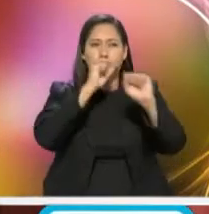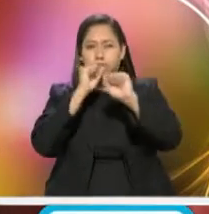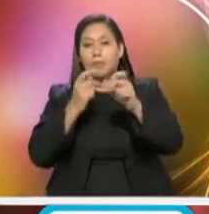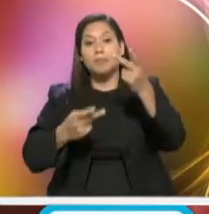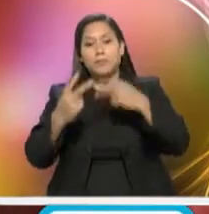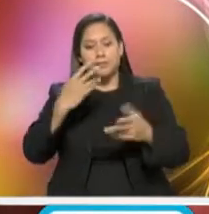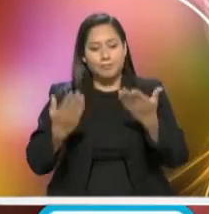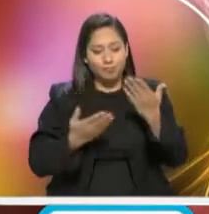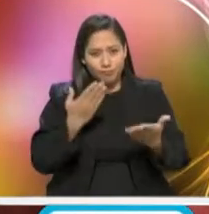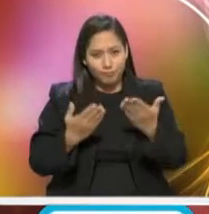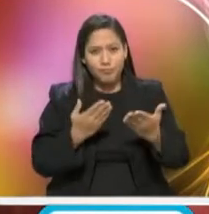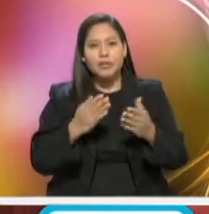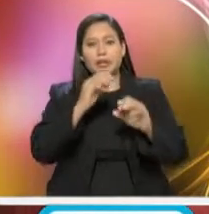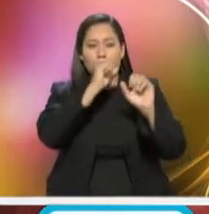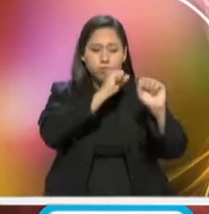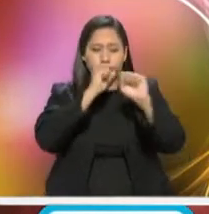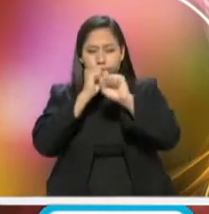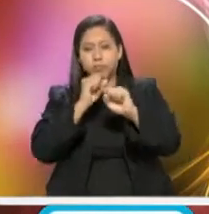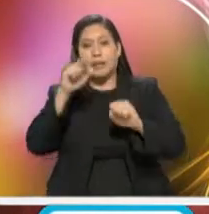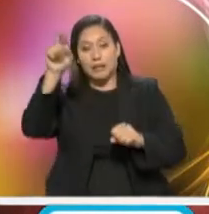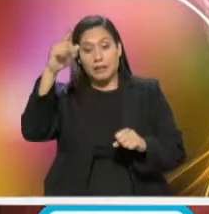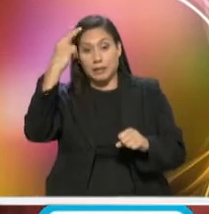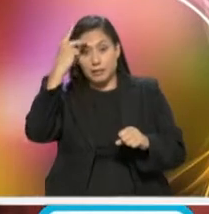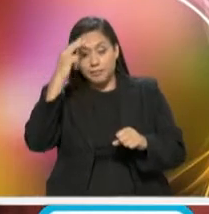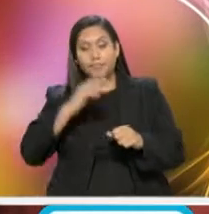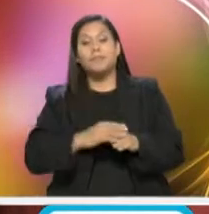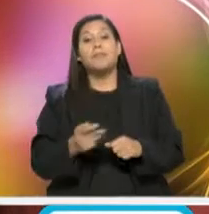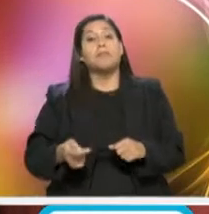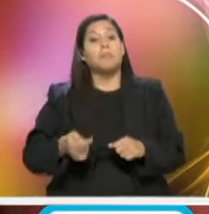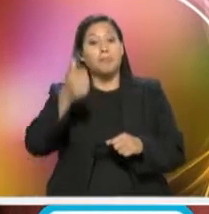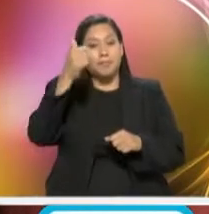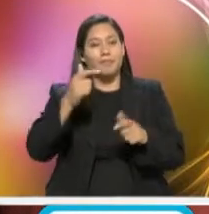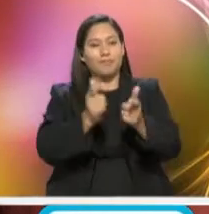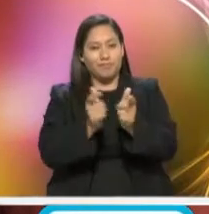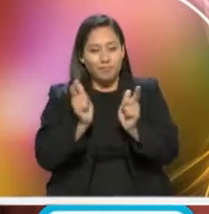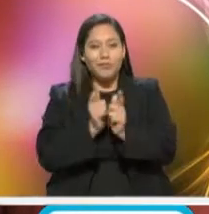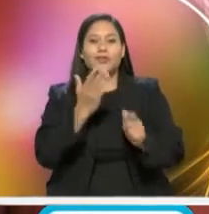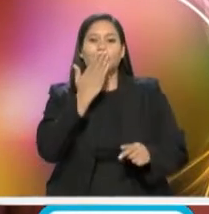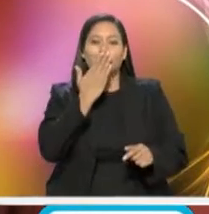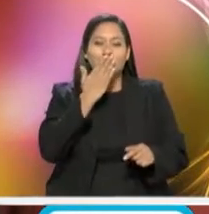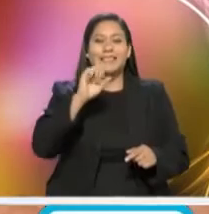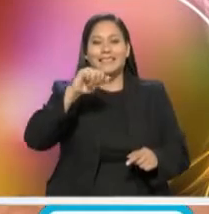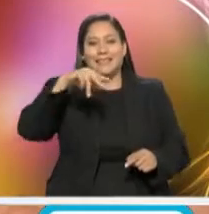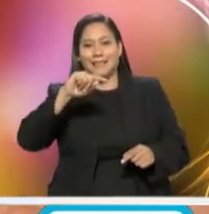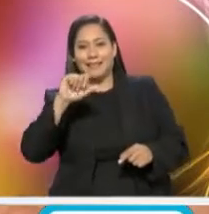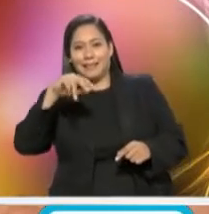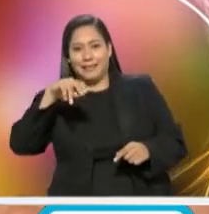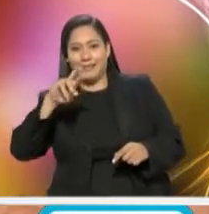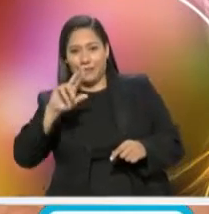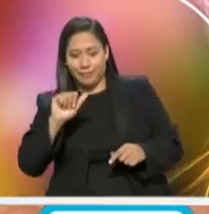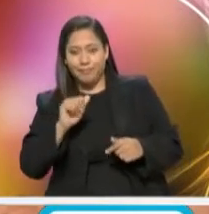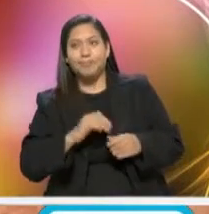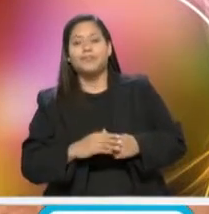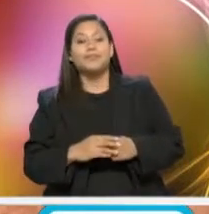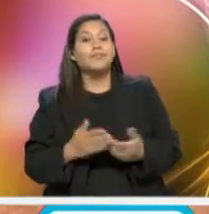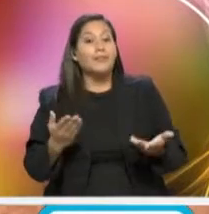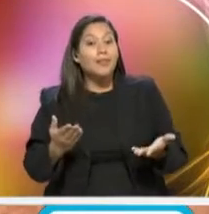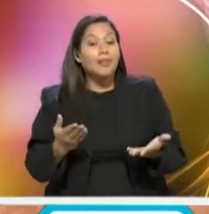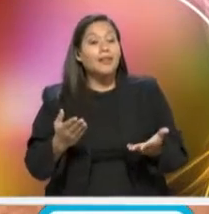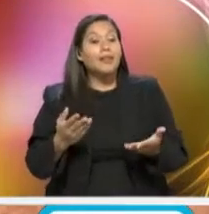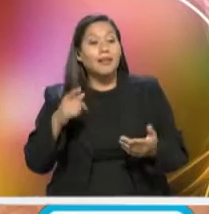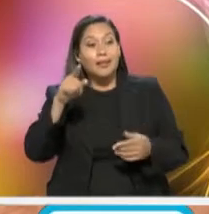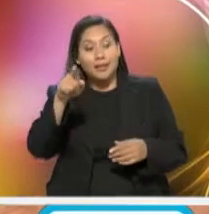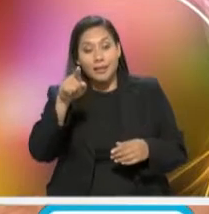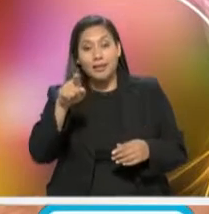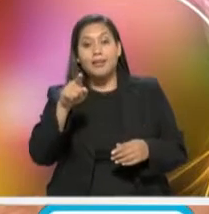trompeta clásica a Bellas Artes, creó la primera sonora santanera. Entonces se